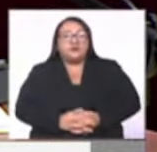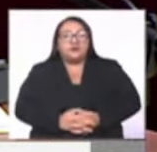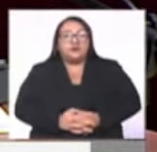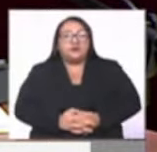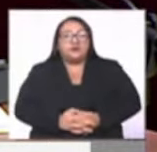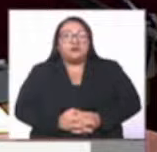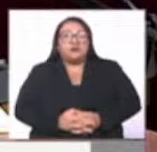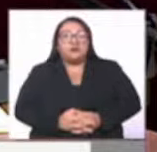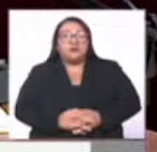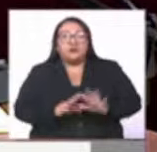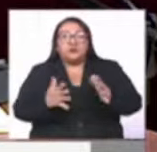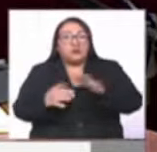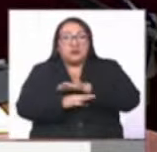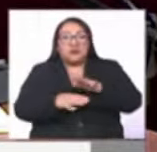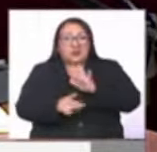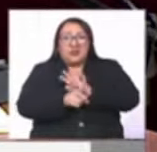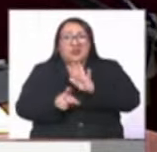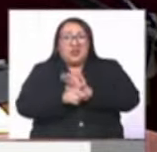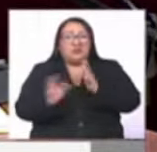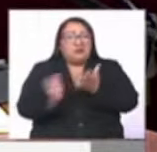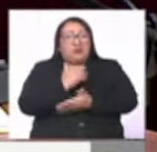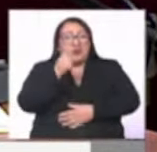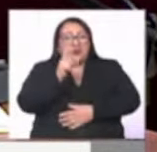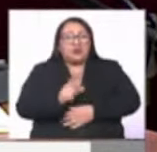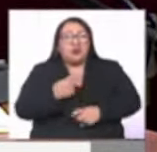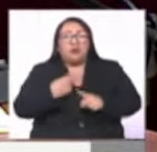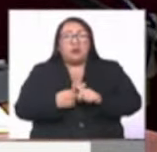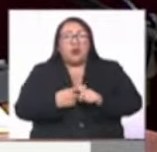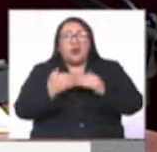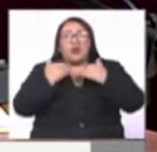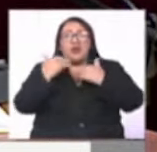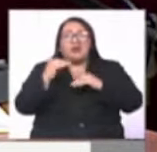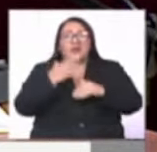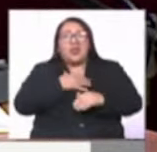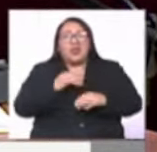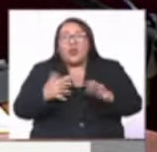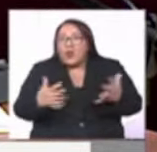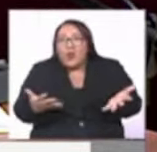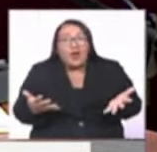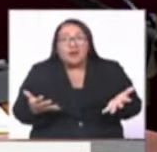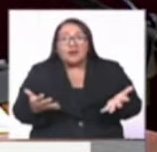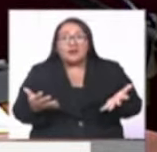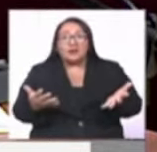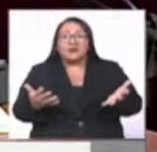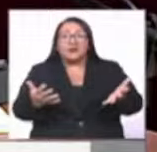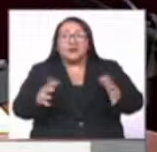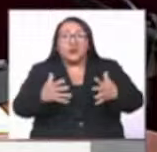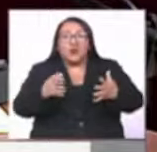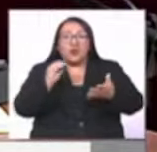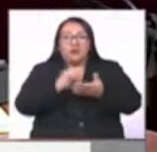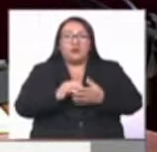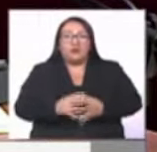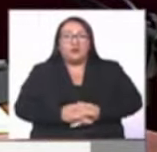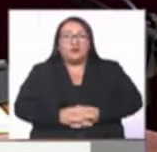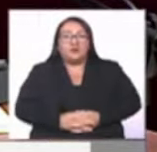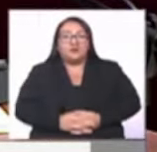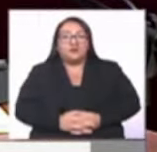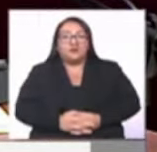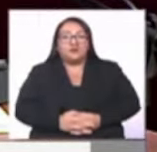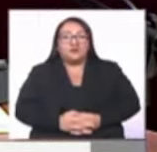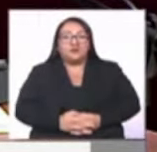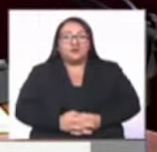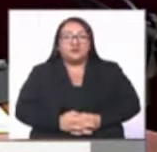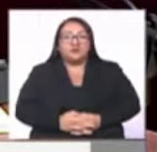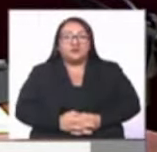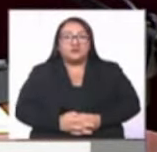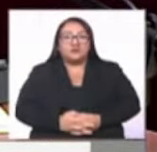legal para vacar una persona por el límite de edad no hay procedimiento establecido y